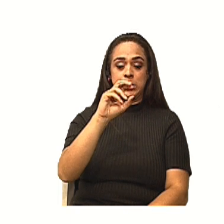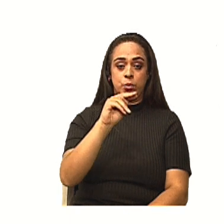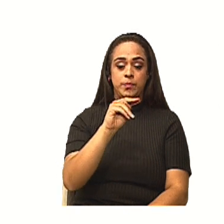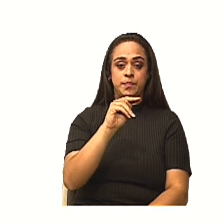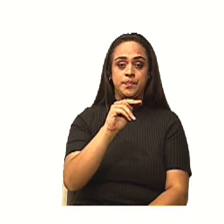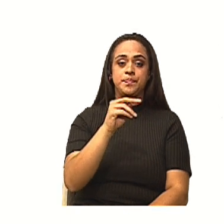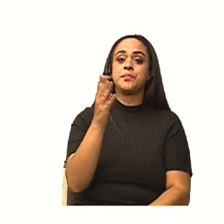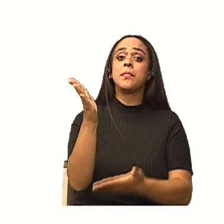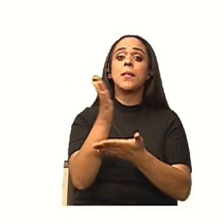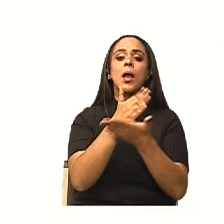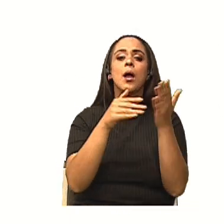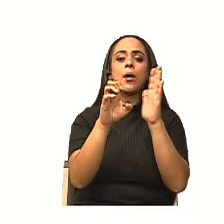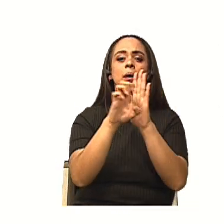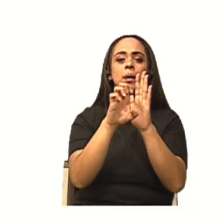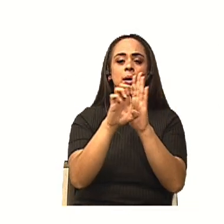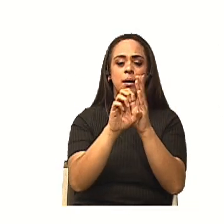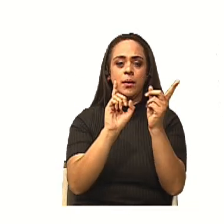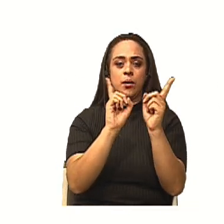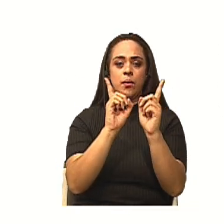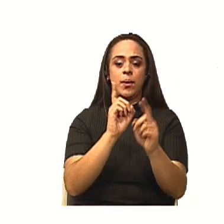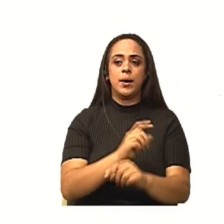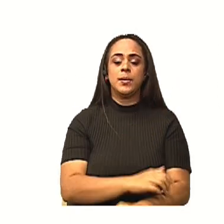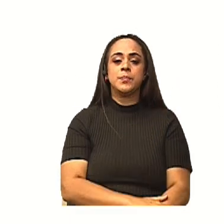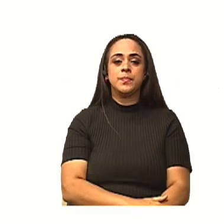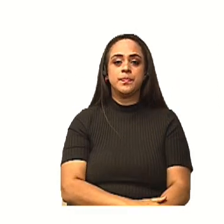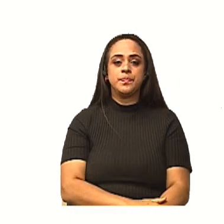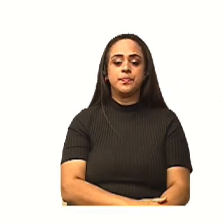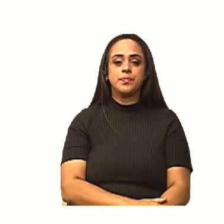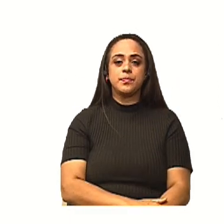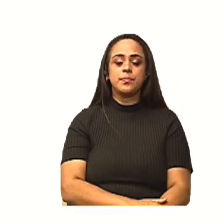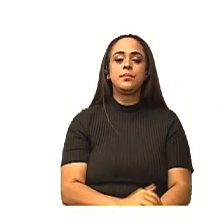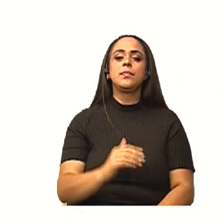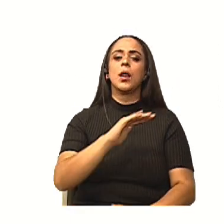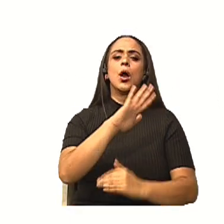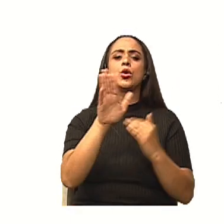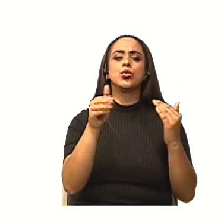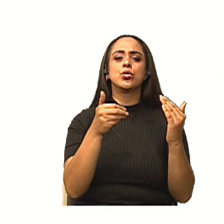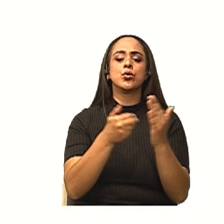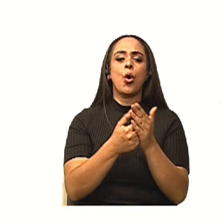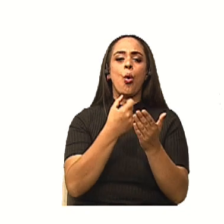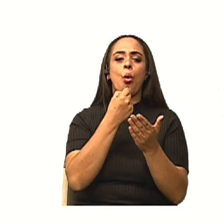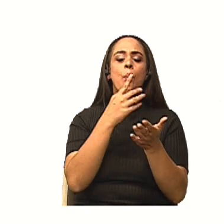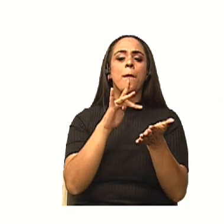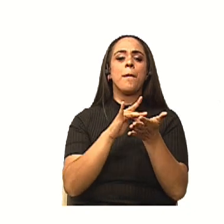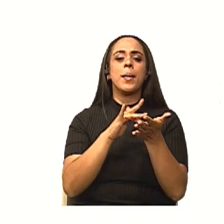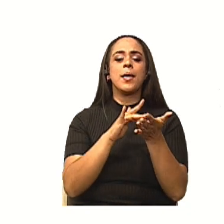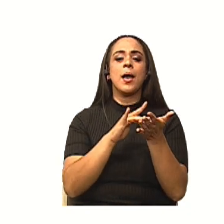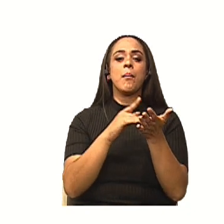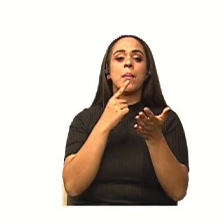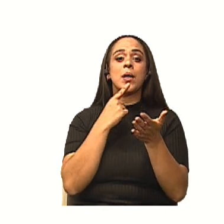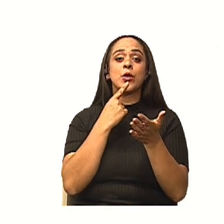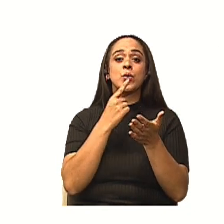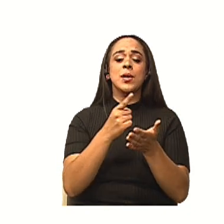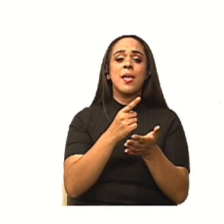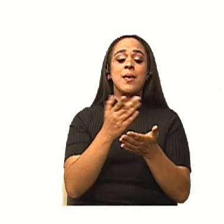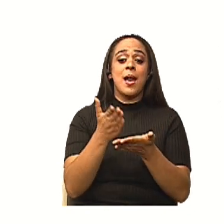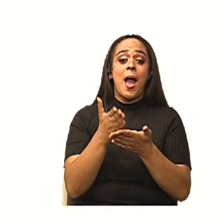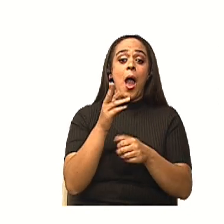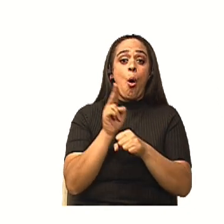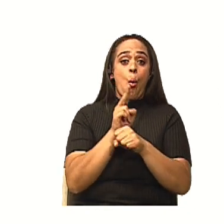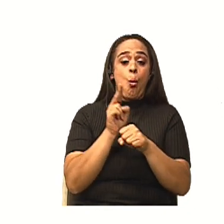ejemplos de suspensiones son los siguientes. Todos los medicamentos que digan agítese antes de usar. ¿Por